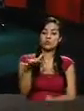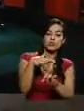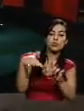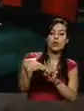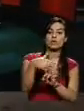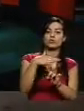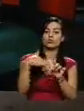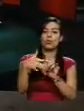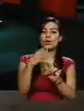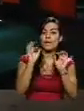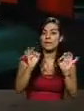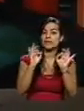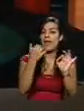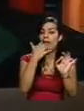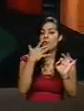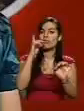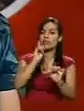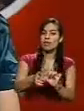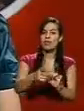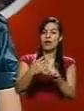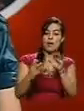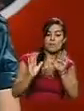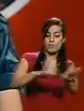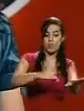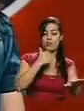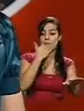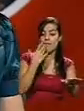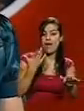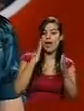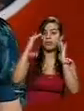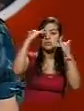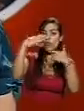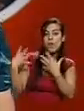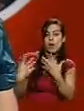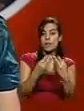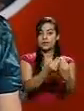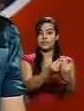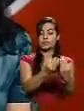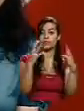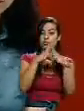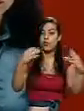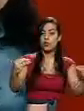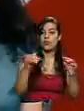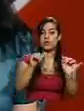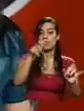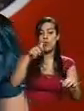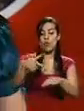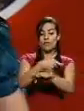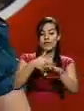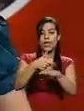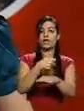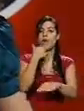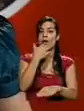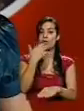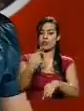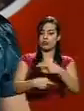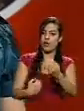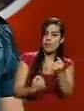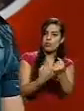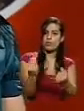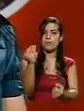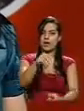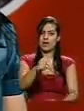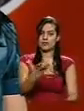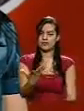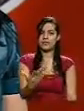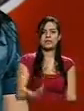situación especial tengan el apoyo, la atención, el acompañamiento de nuestro gobierno, de nuestra revolución. Y por